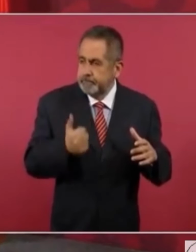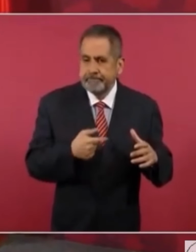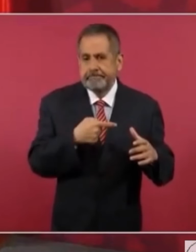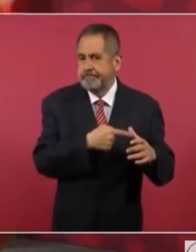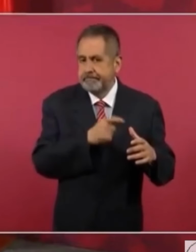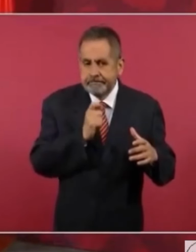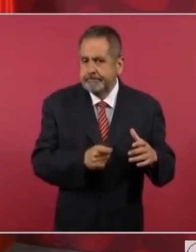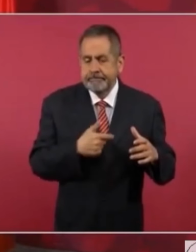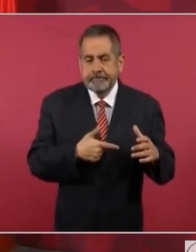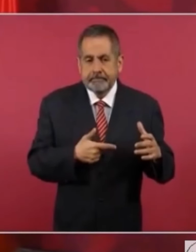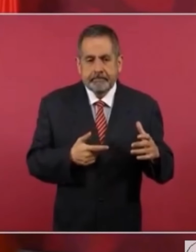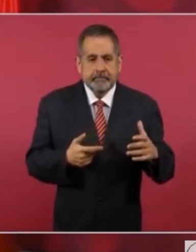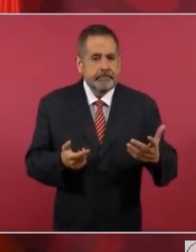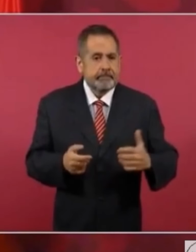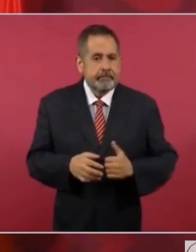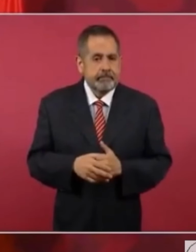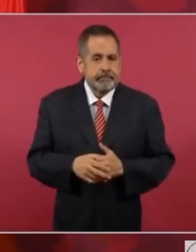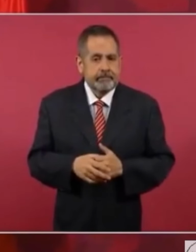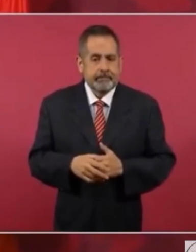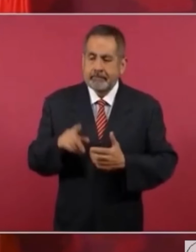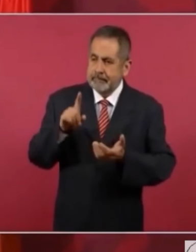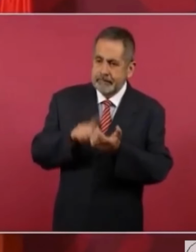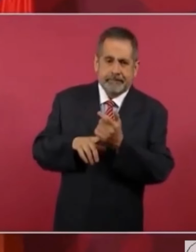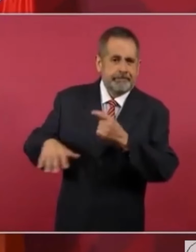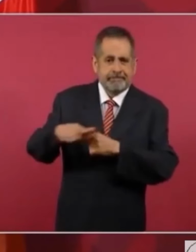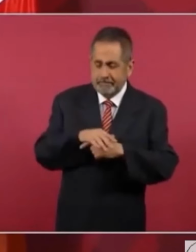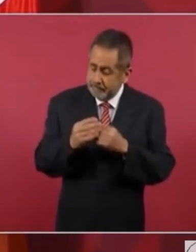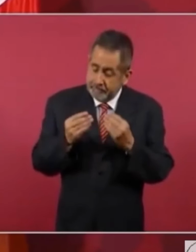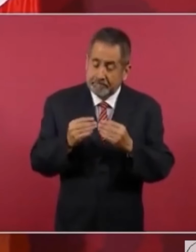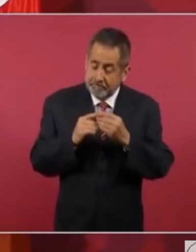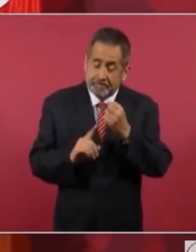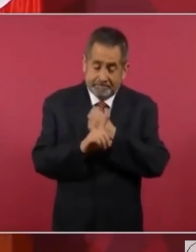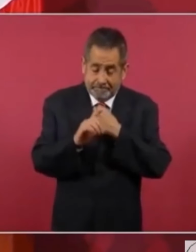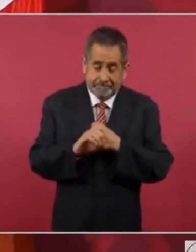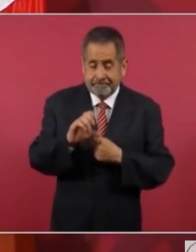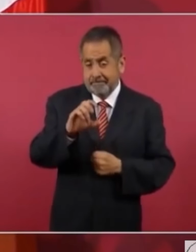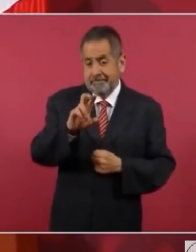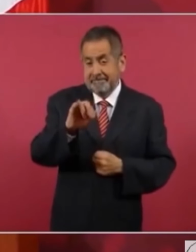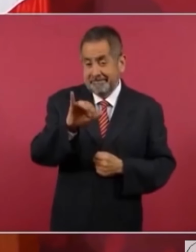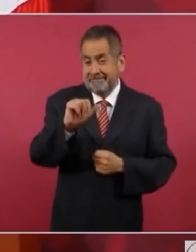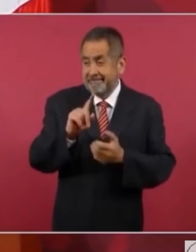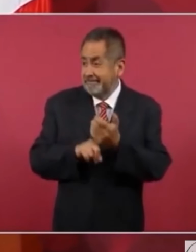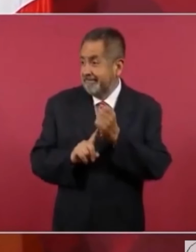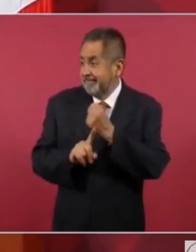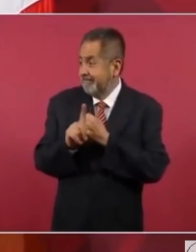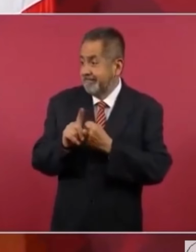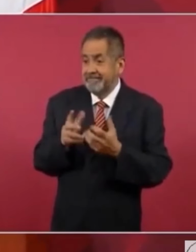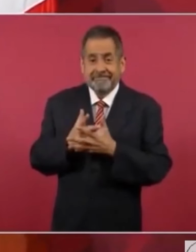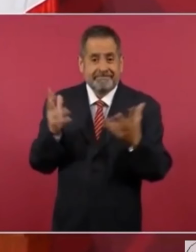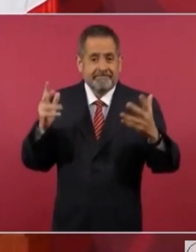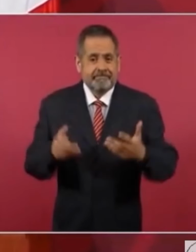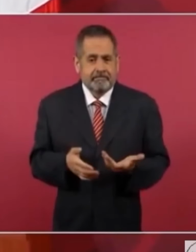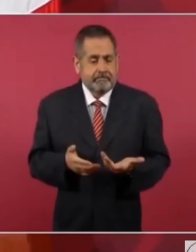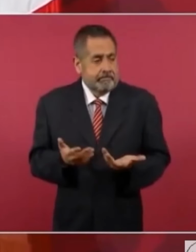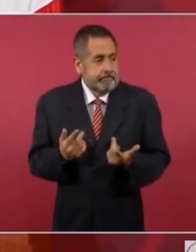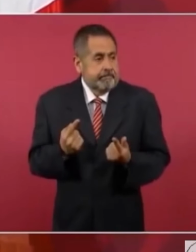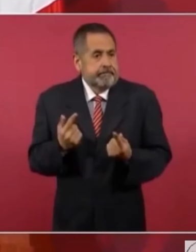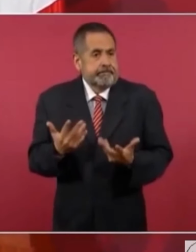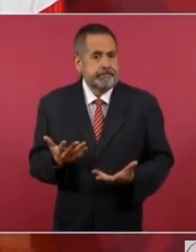que hay una profunda crisis y cómo salir de